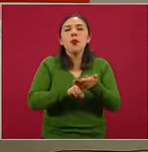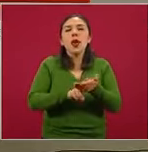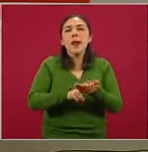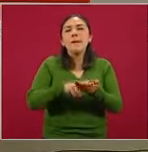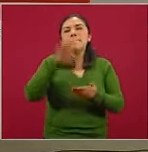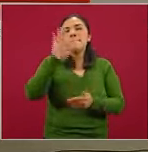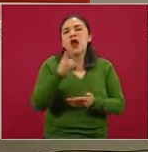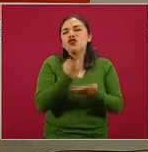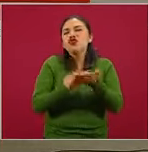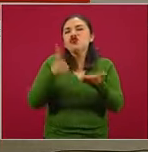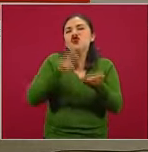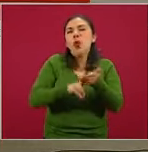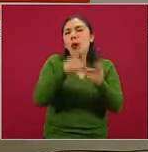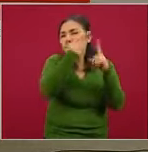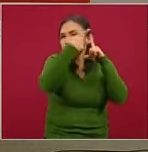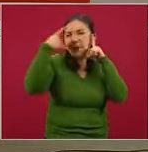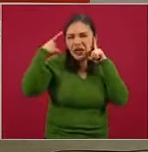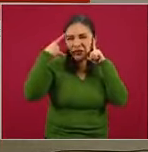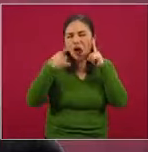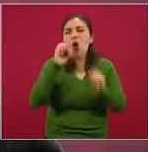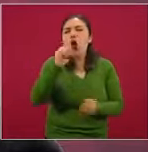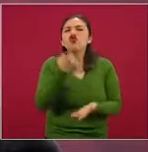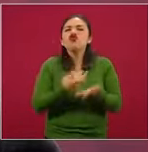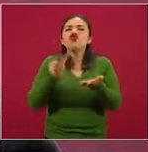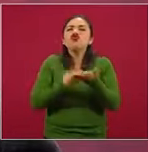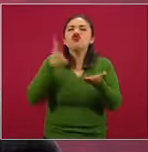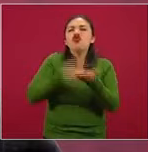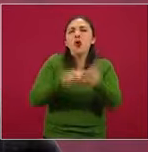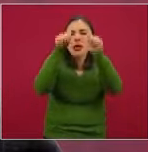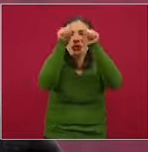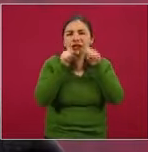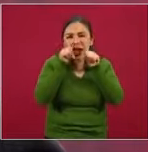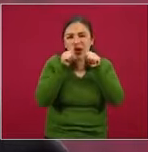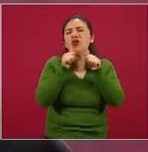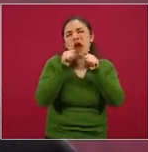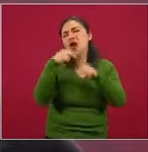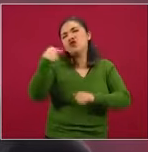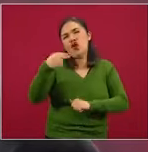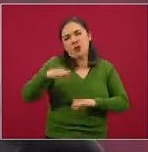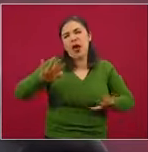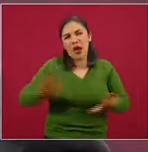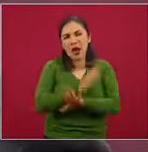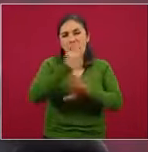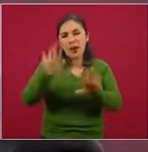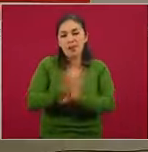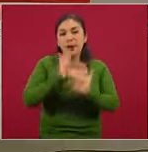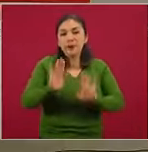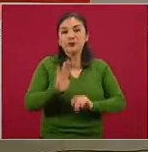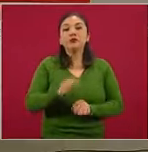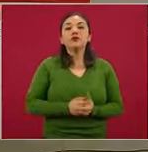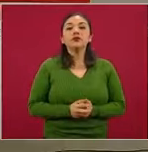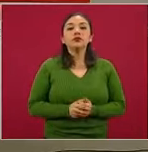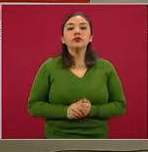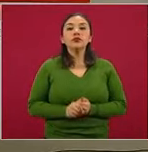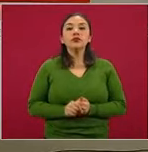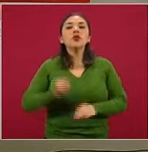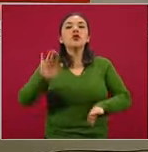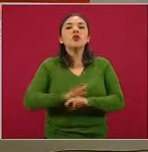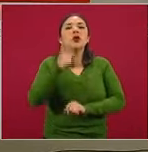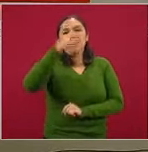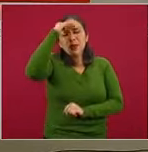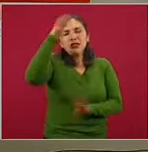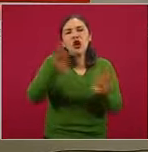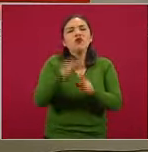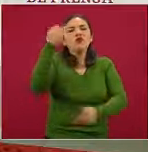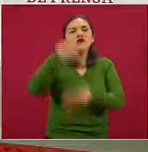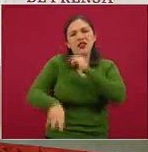enmascaramiento, algunos todavía le llaman estudio doble ciego, hay muchas razones para ya no llamarle así, entre otras el estigma y la falta de